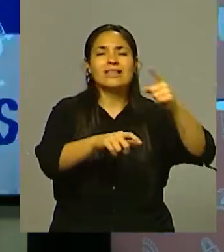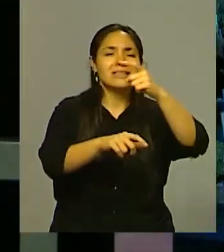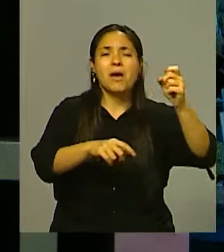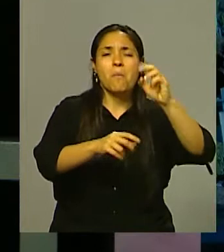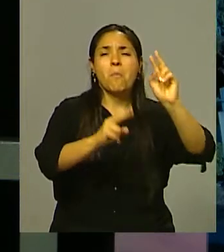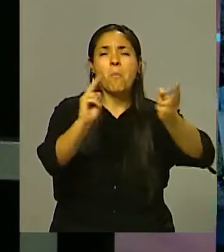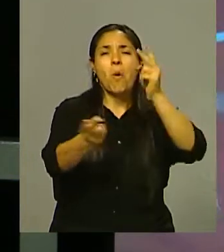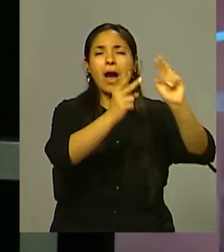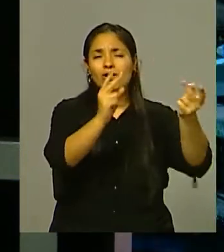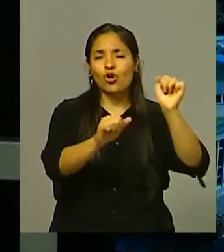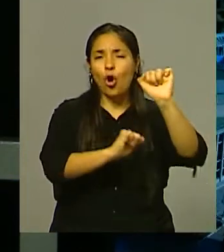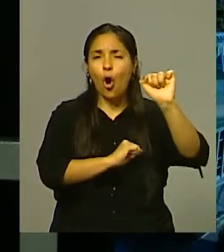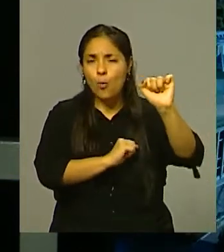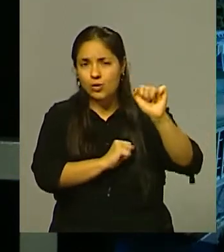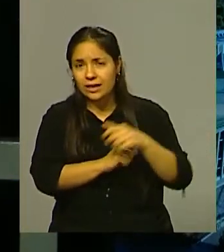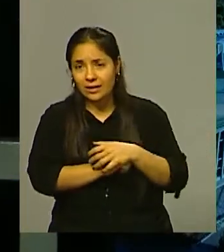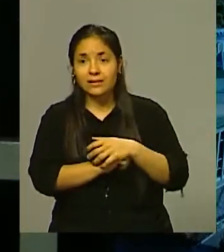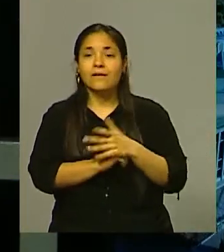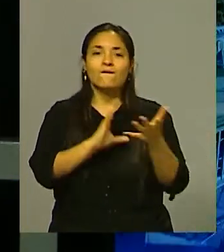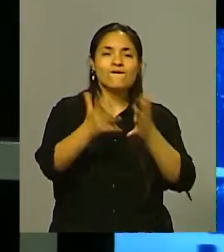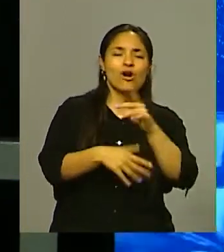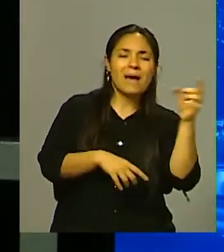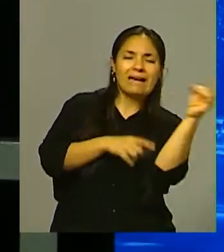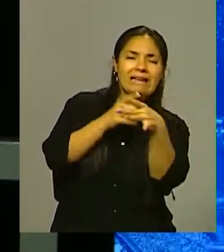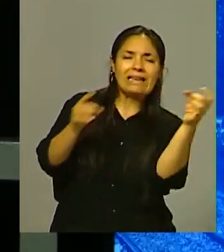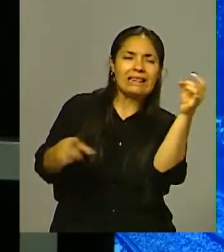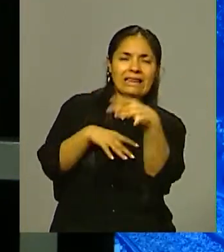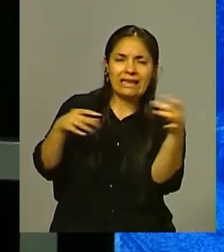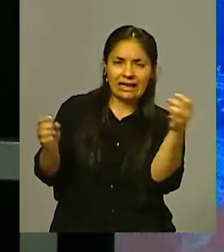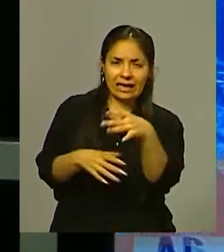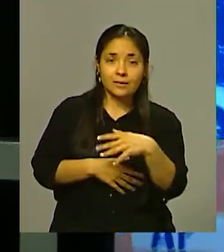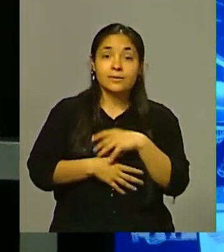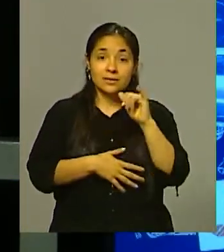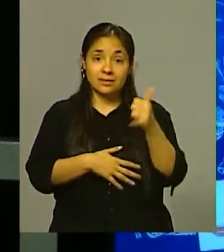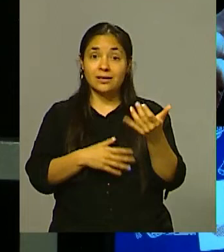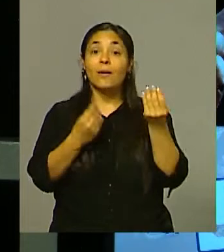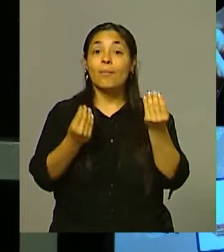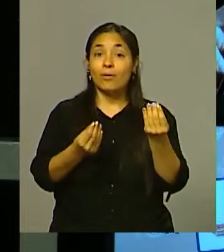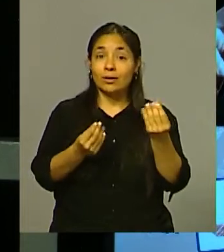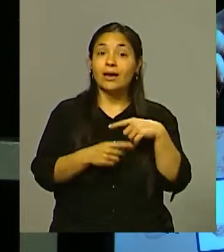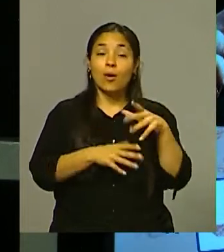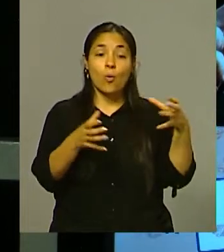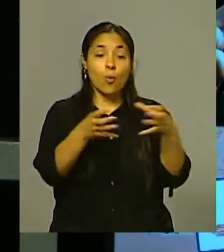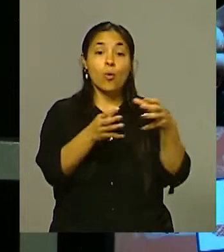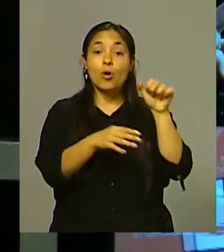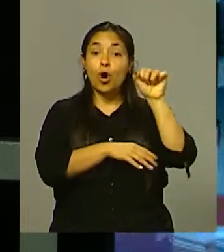ensuciarlo porque el Partido Comunista al final controlaba el campo de Mauthausen